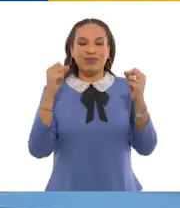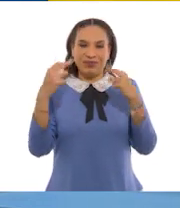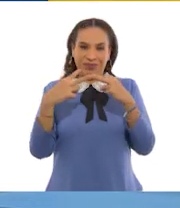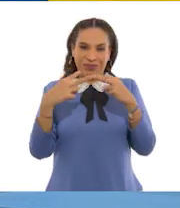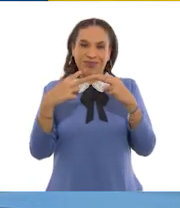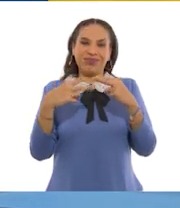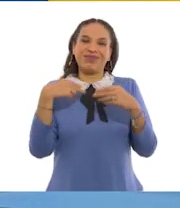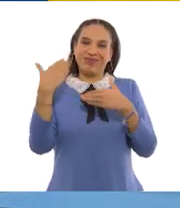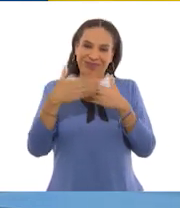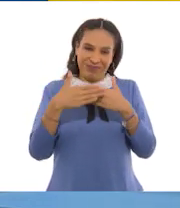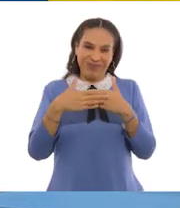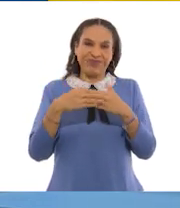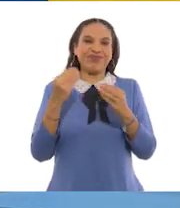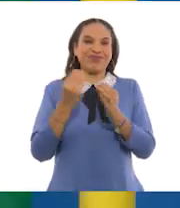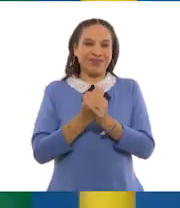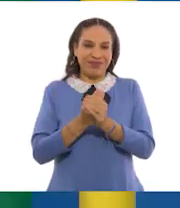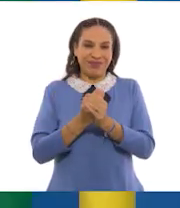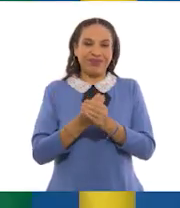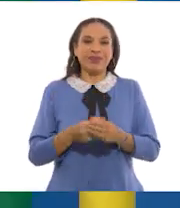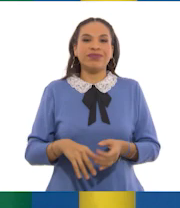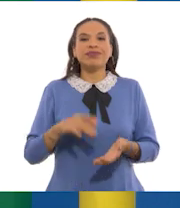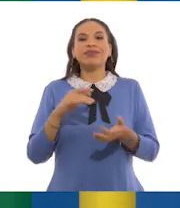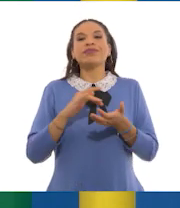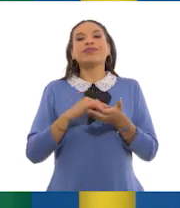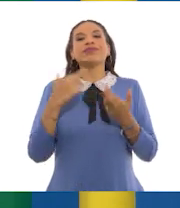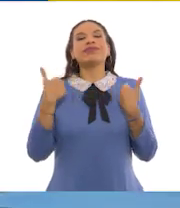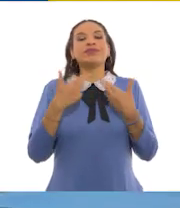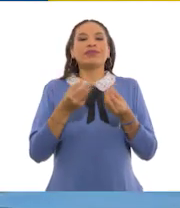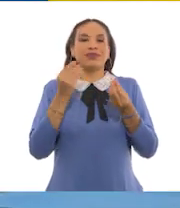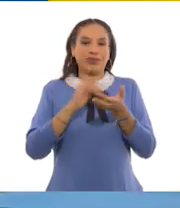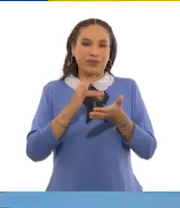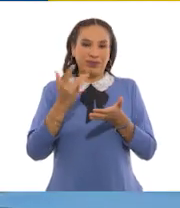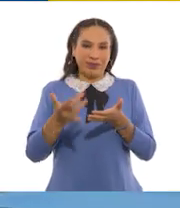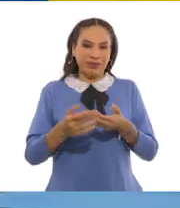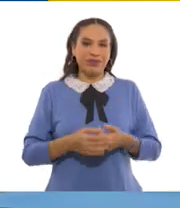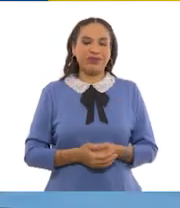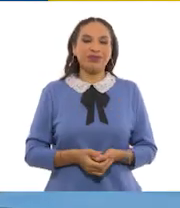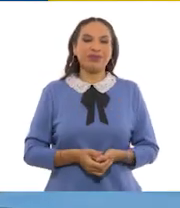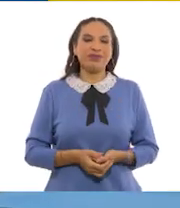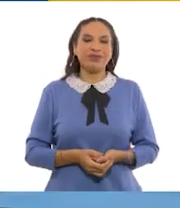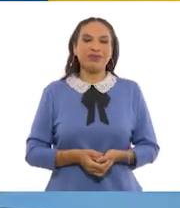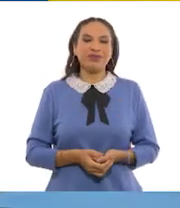vemos en la siguiente clase. Maestra Noemí, muchísimas gracias.